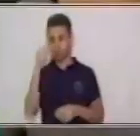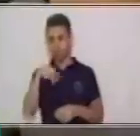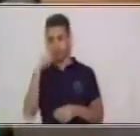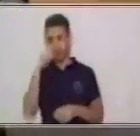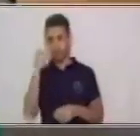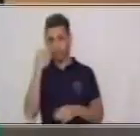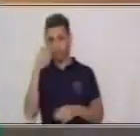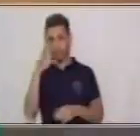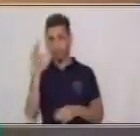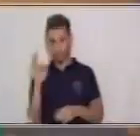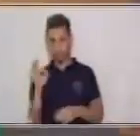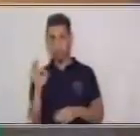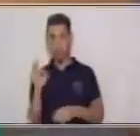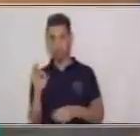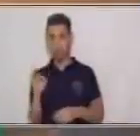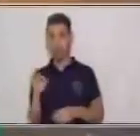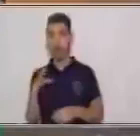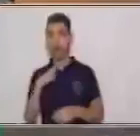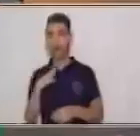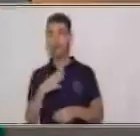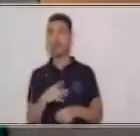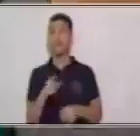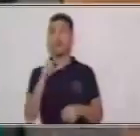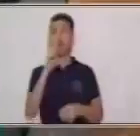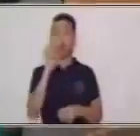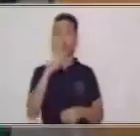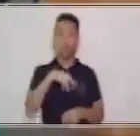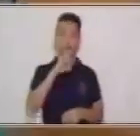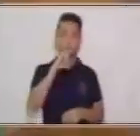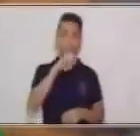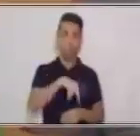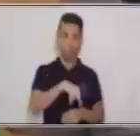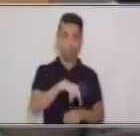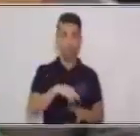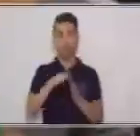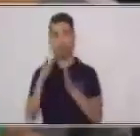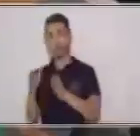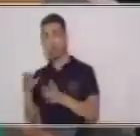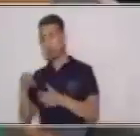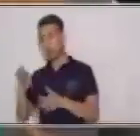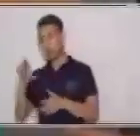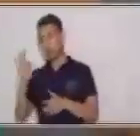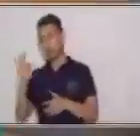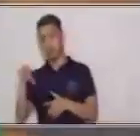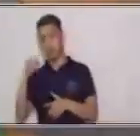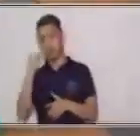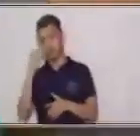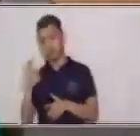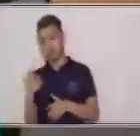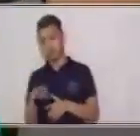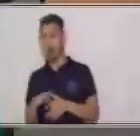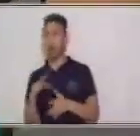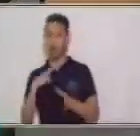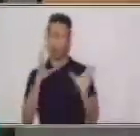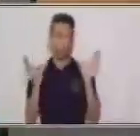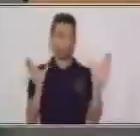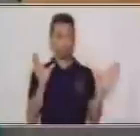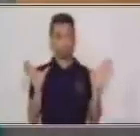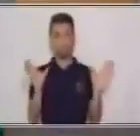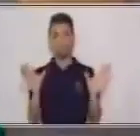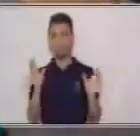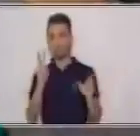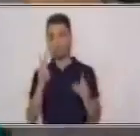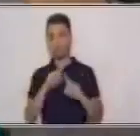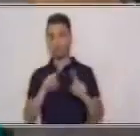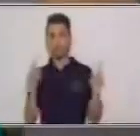han enseñado que se clasifican en comunes y propios. Vas a ver dentro de la clasificación que algunos pues pertenecen no solo a los